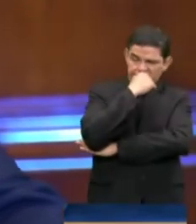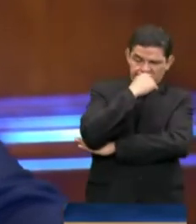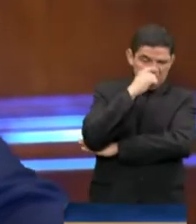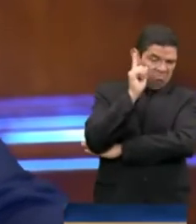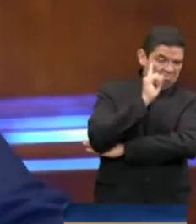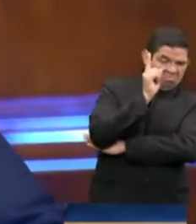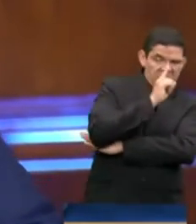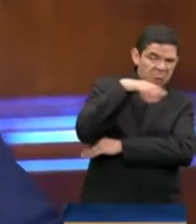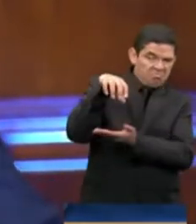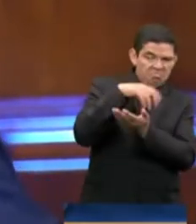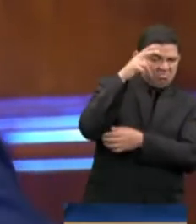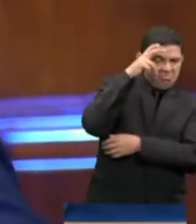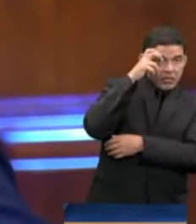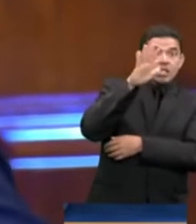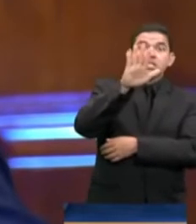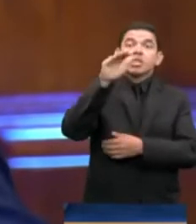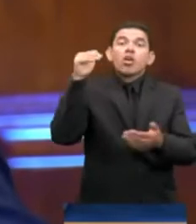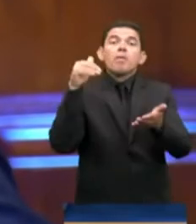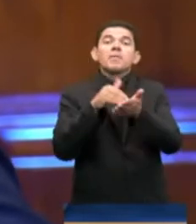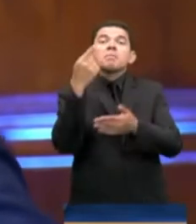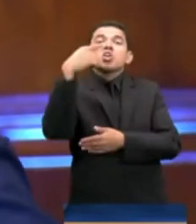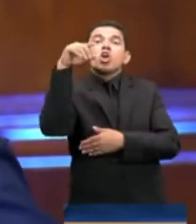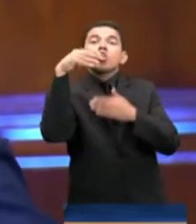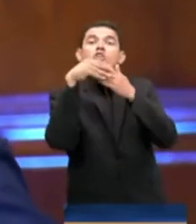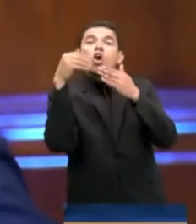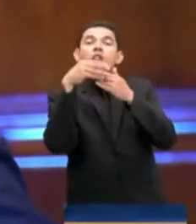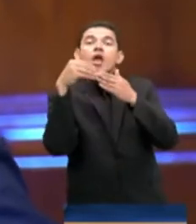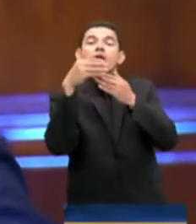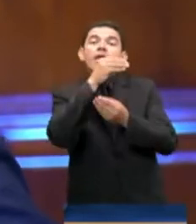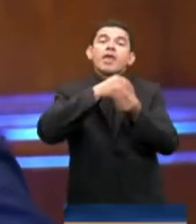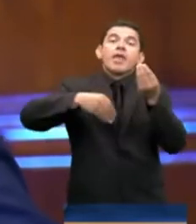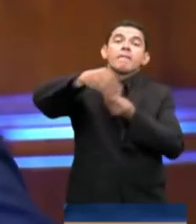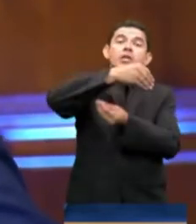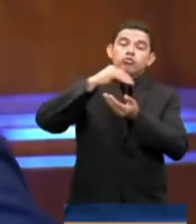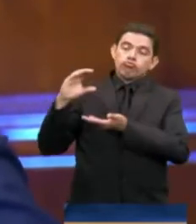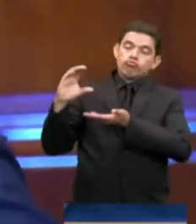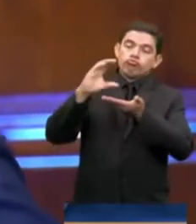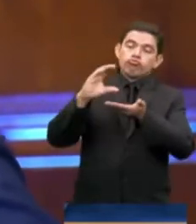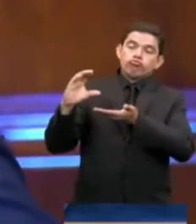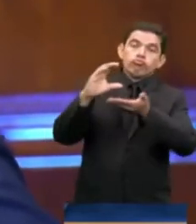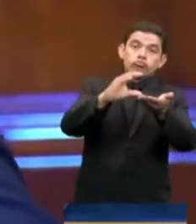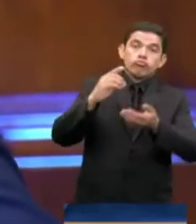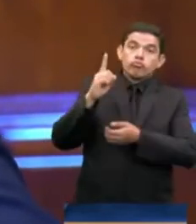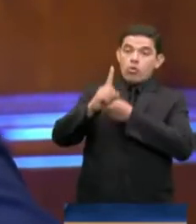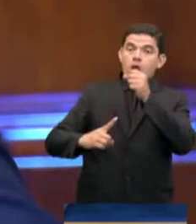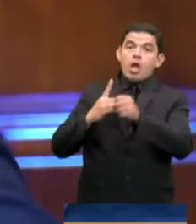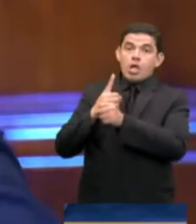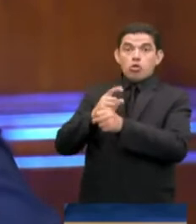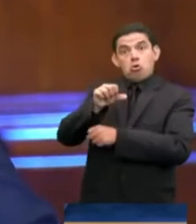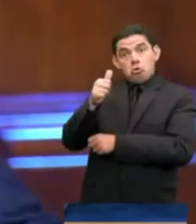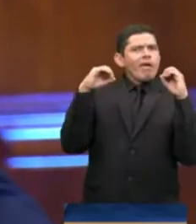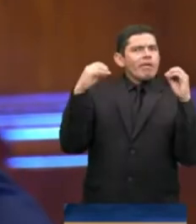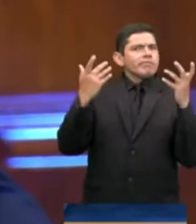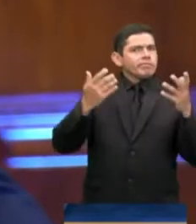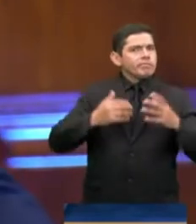revisar los 5.000 millones de dólares en inversiones comprometidas durante este primer año de